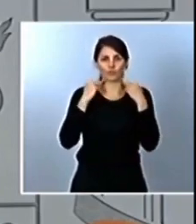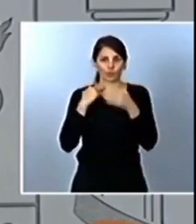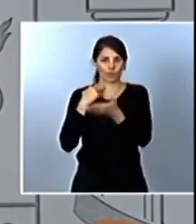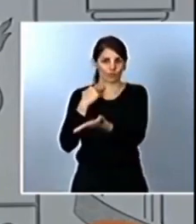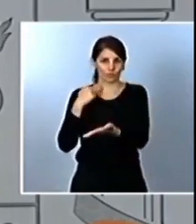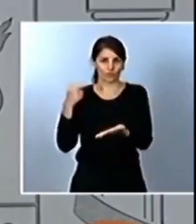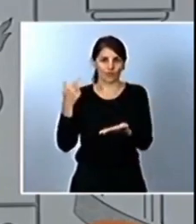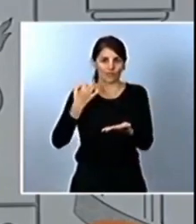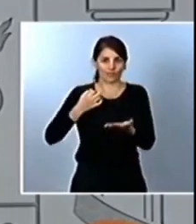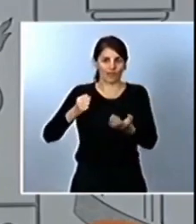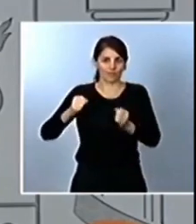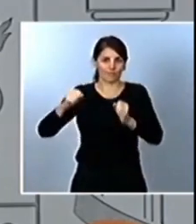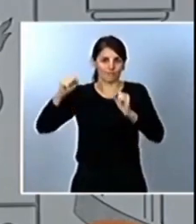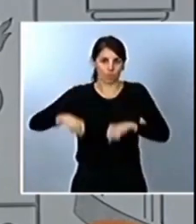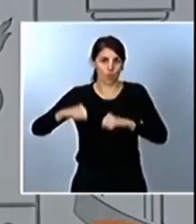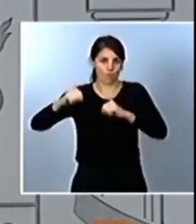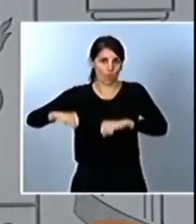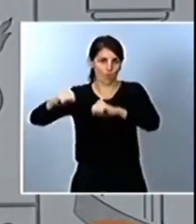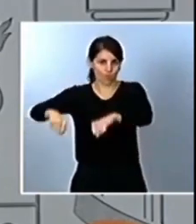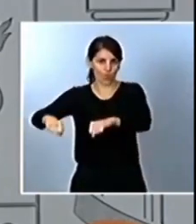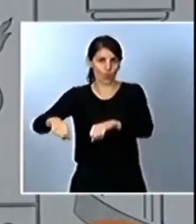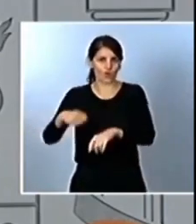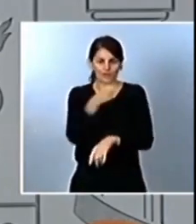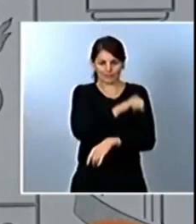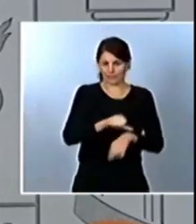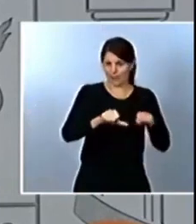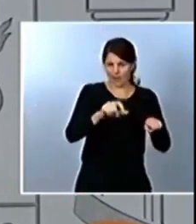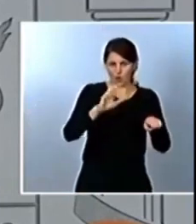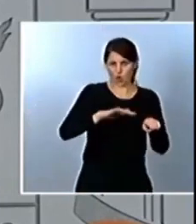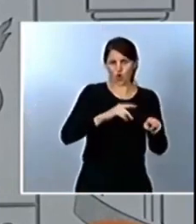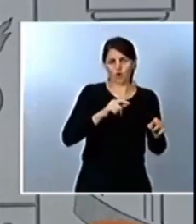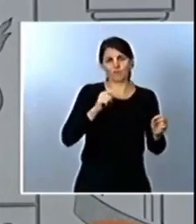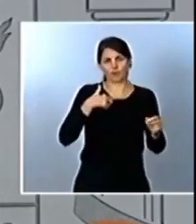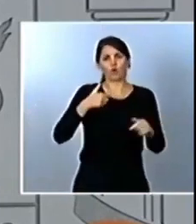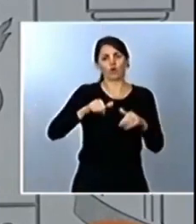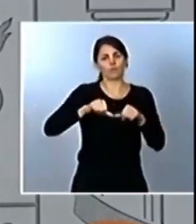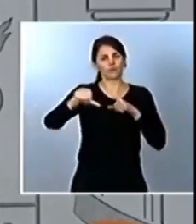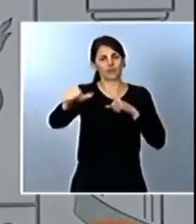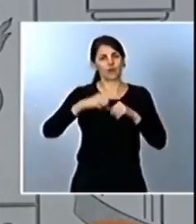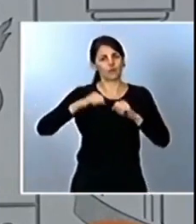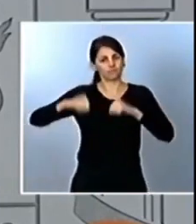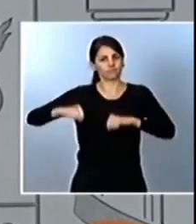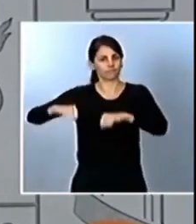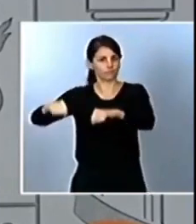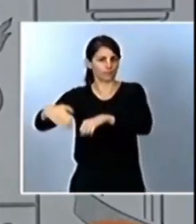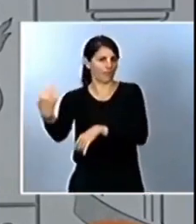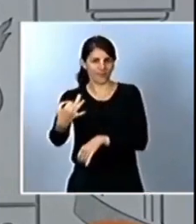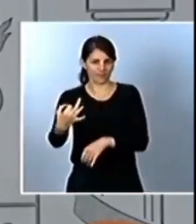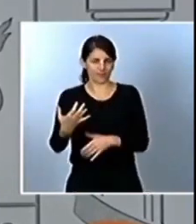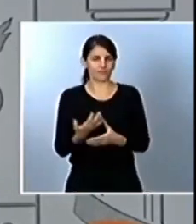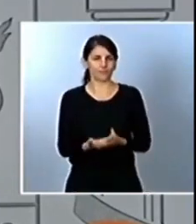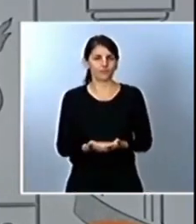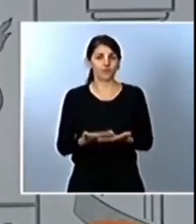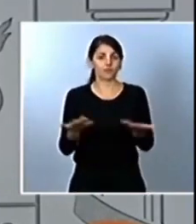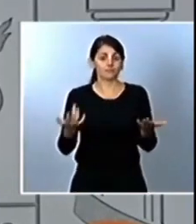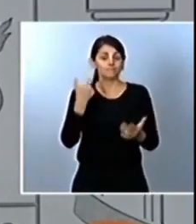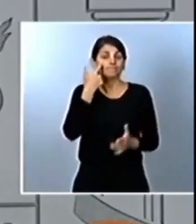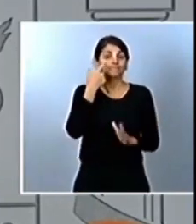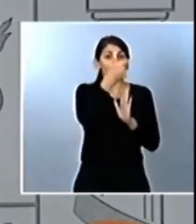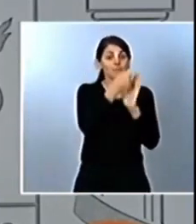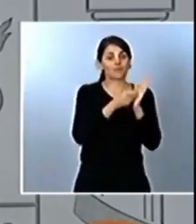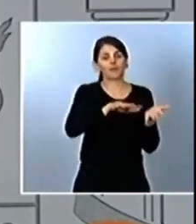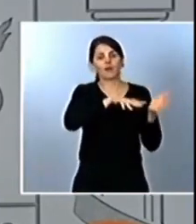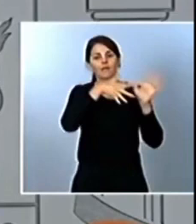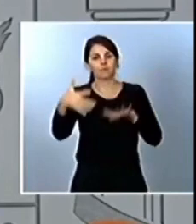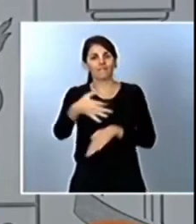sino a lo largo de los próximos meses, como consecuencia de que esperemos las medidas surtan efecto y por tanto pues el estado de alarma